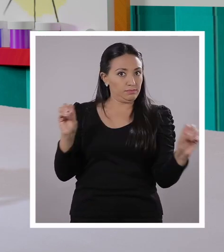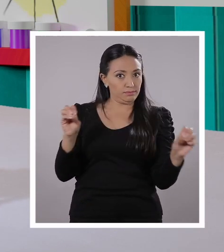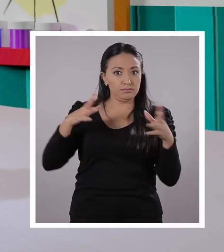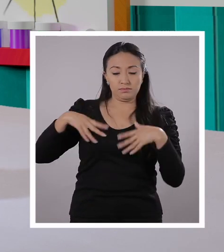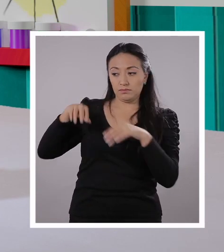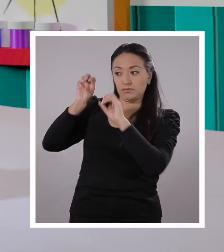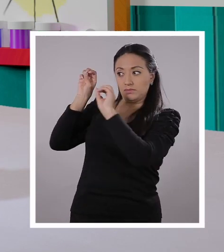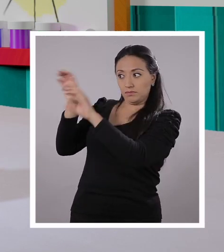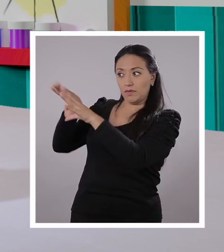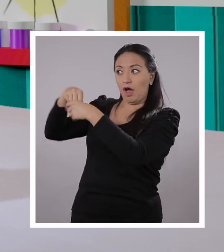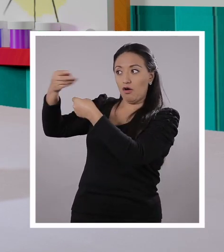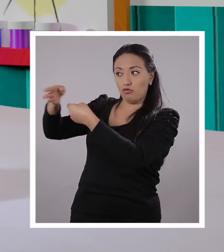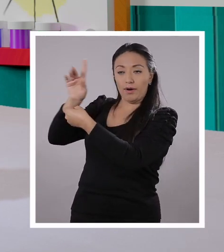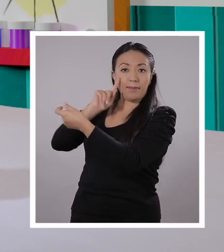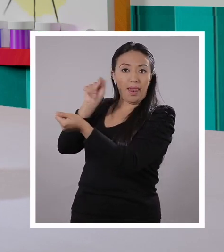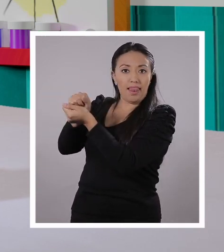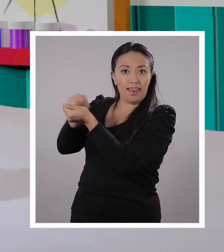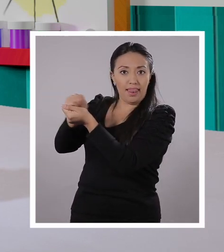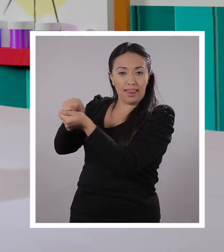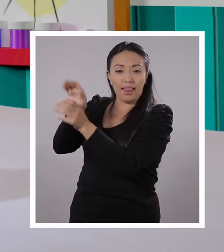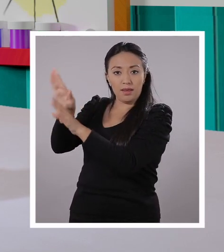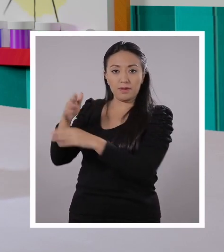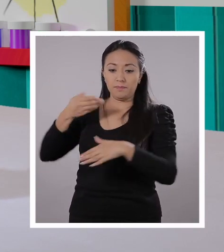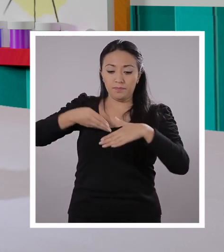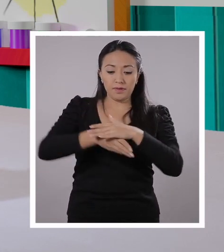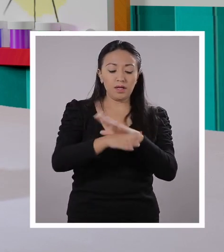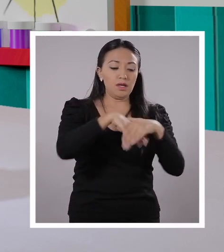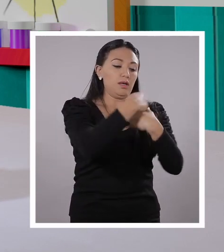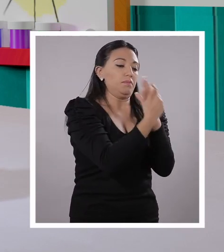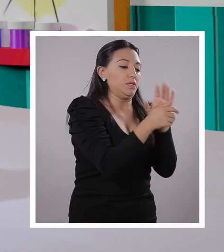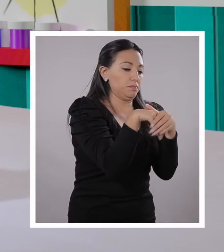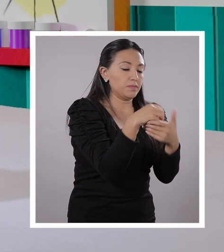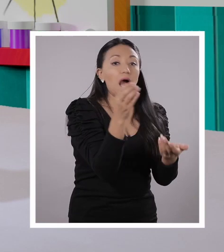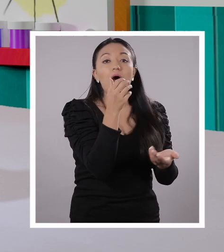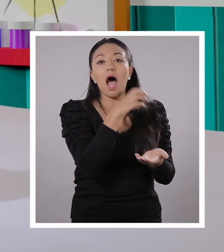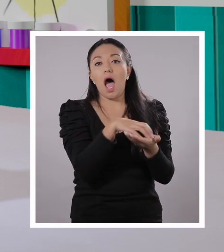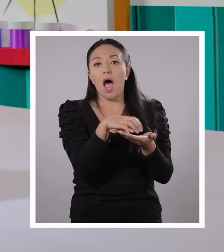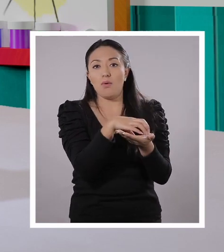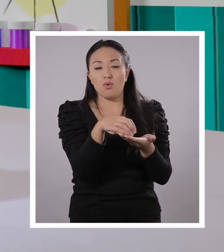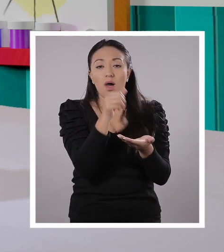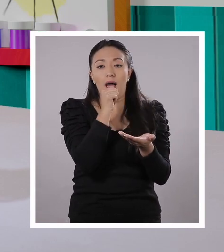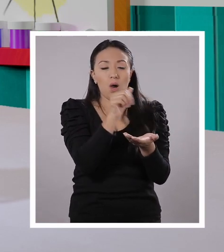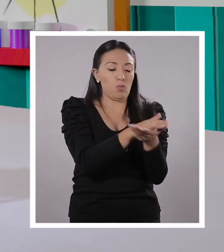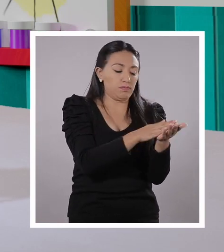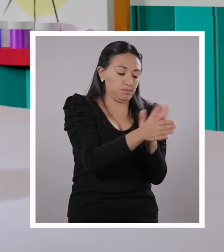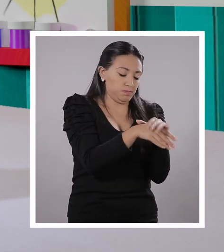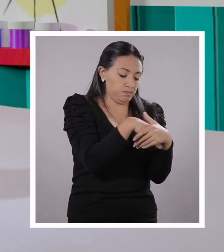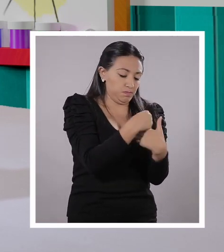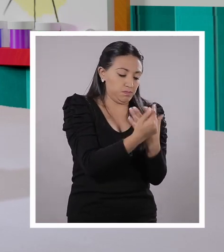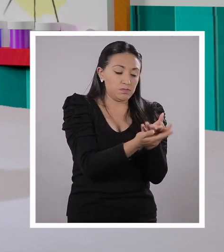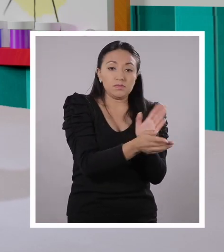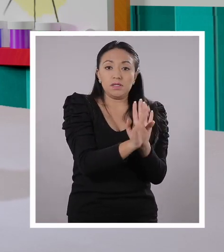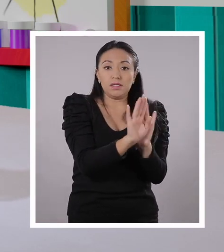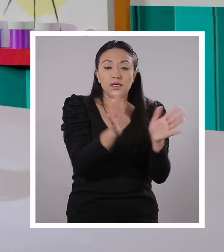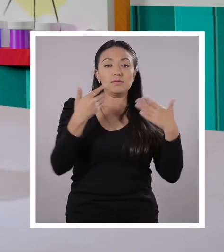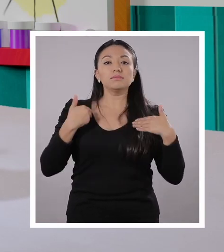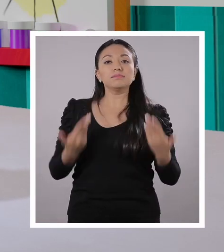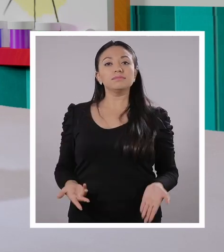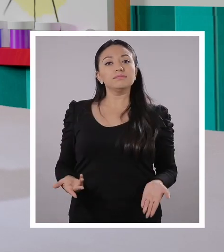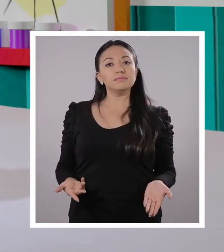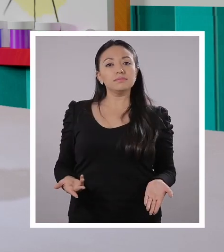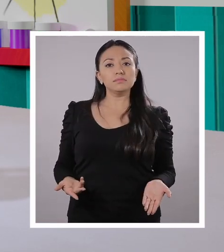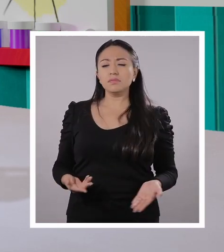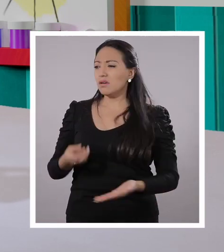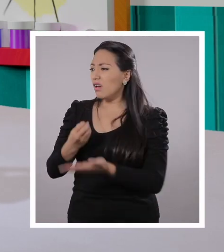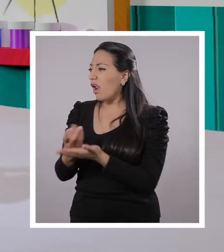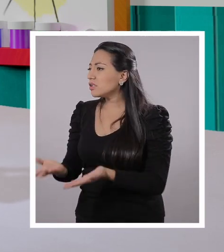traje? Ya no. Lo puse ahí hasta poder lavarlo. Muy bien. Luego entré, me lavé las manos con agua y con jabón. Perfecto. ¿Qué más? Y aquí